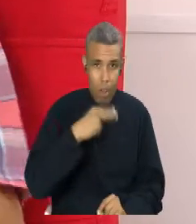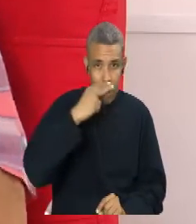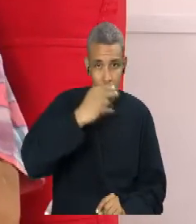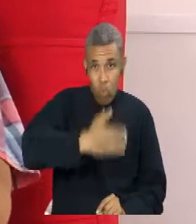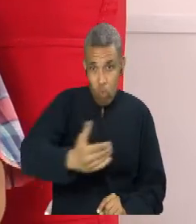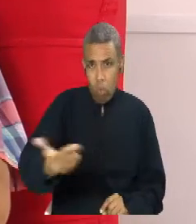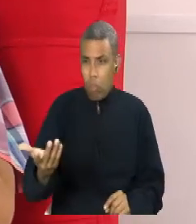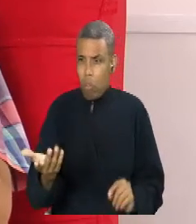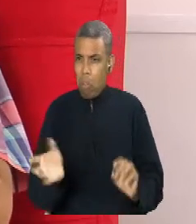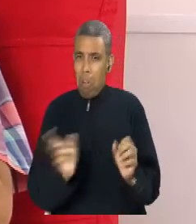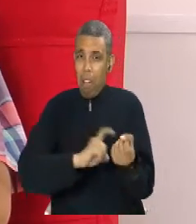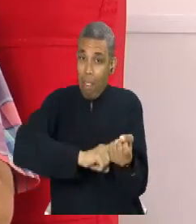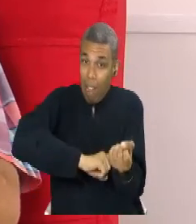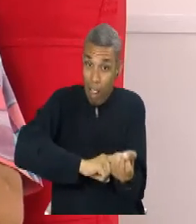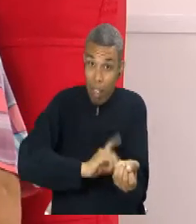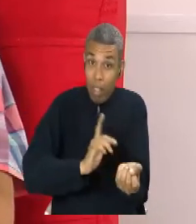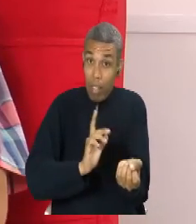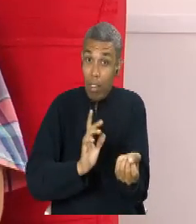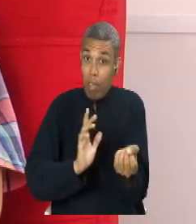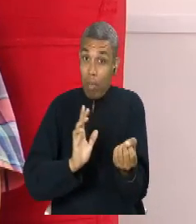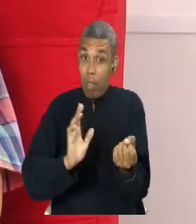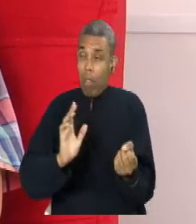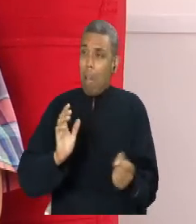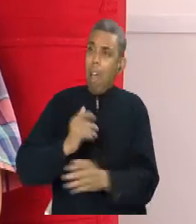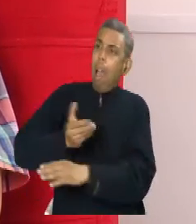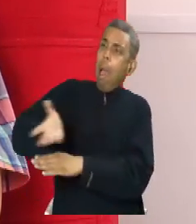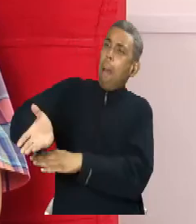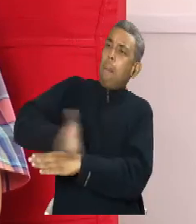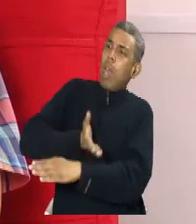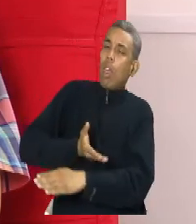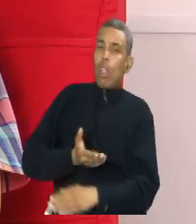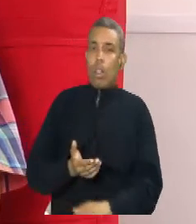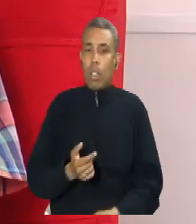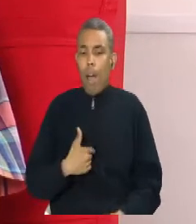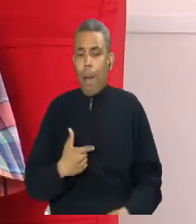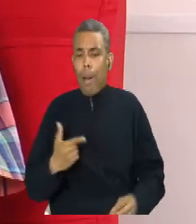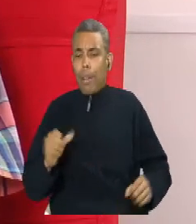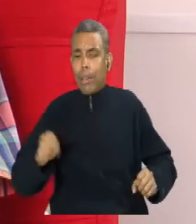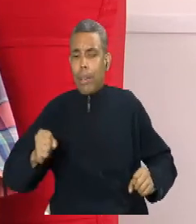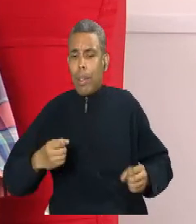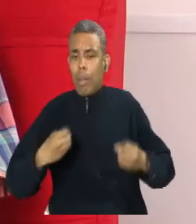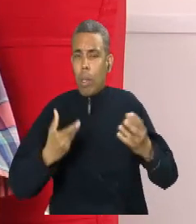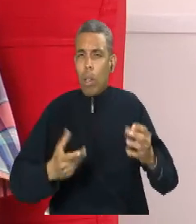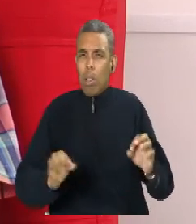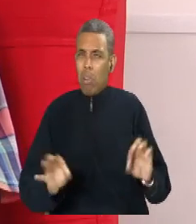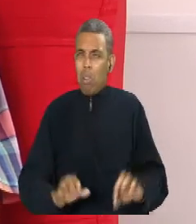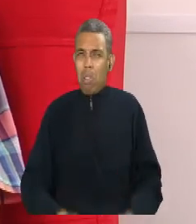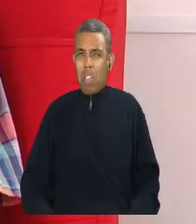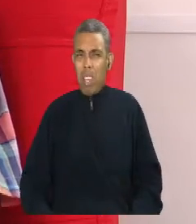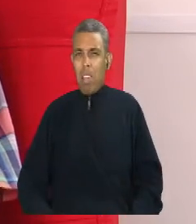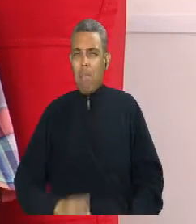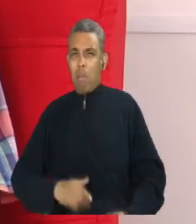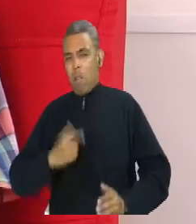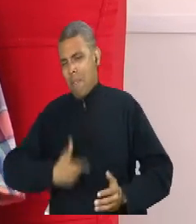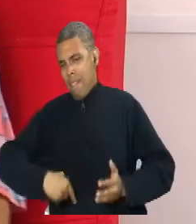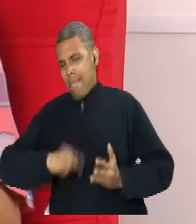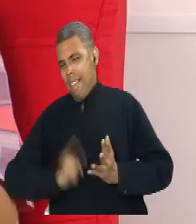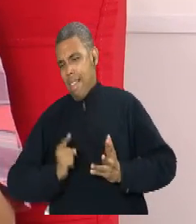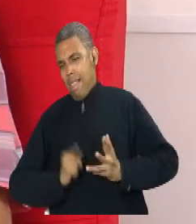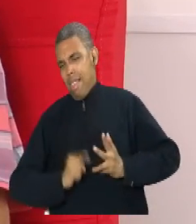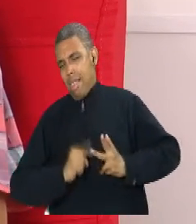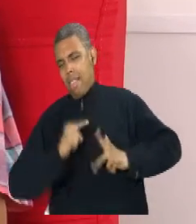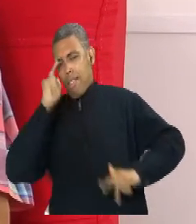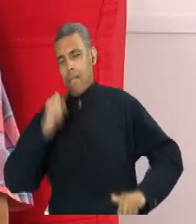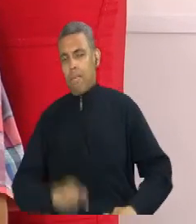mensaje tiene que ser muy consistente al niño nunca nunca le dé sermones el niño no te va a entender que es un sermón